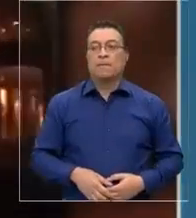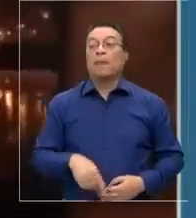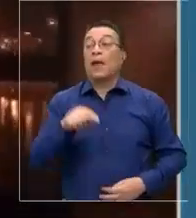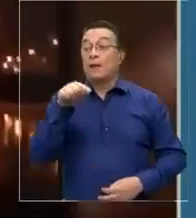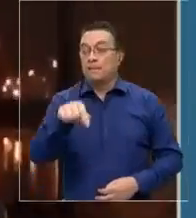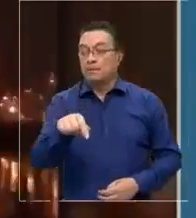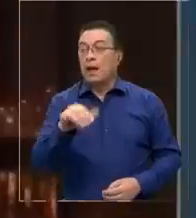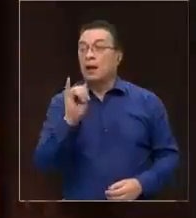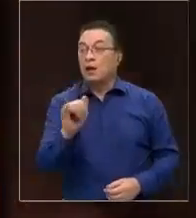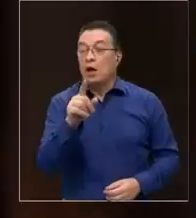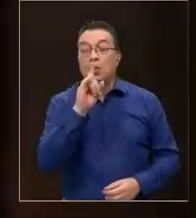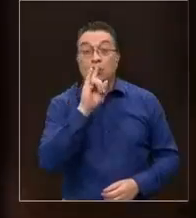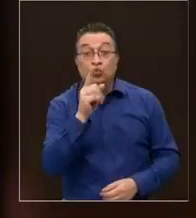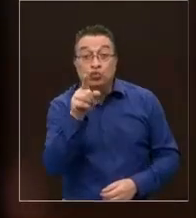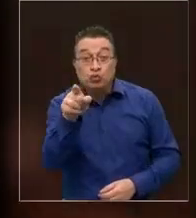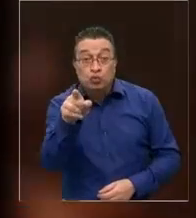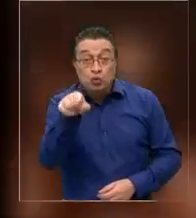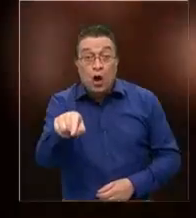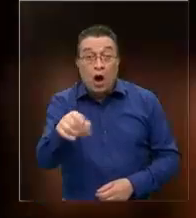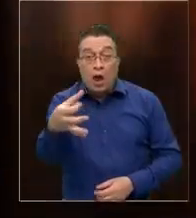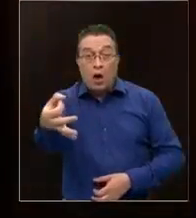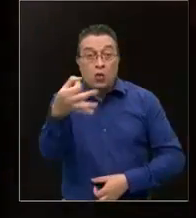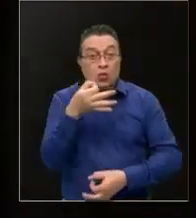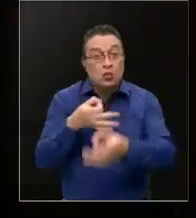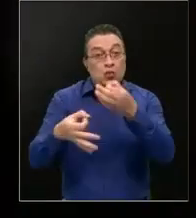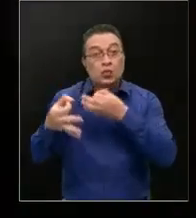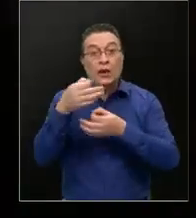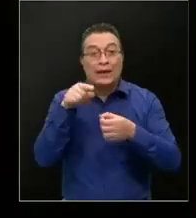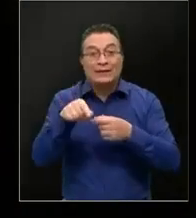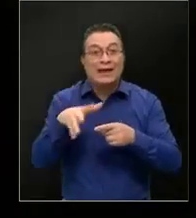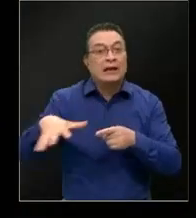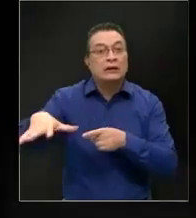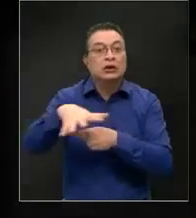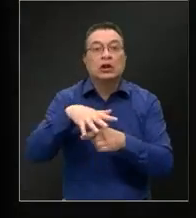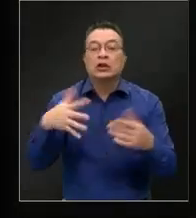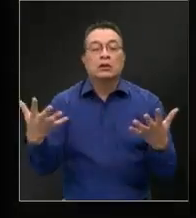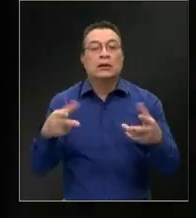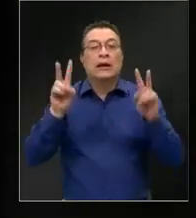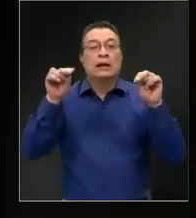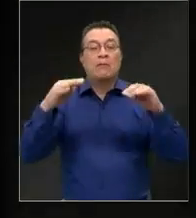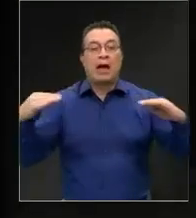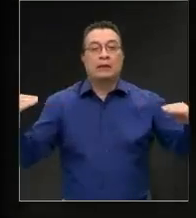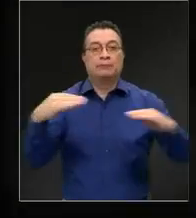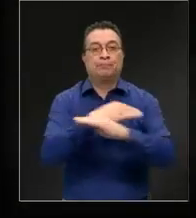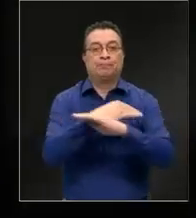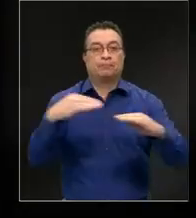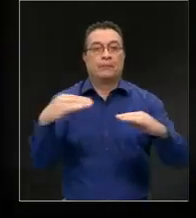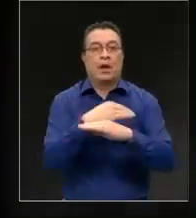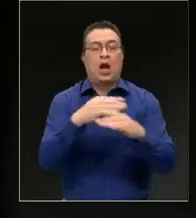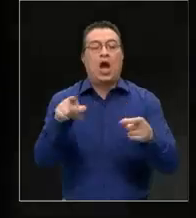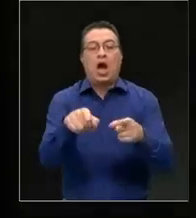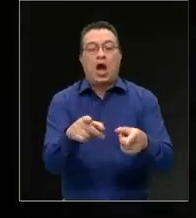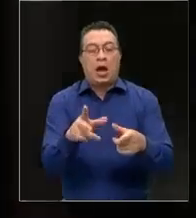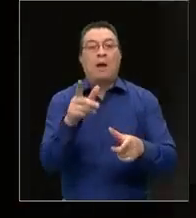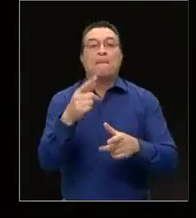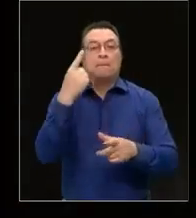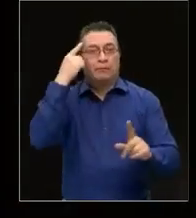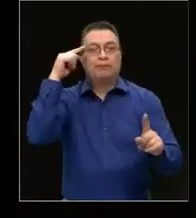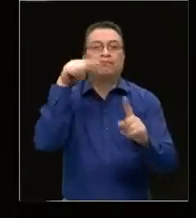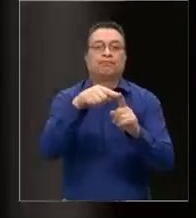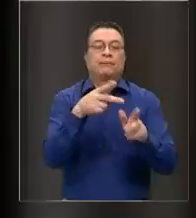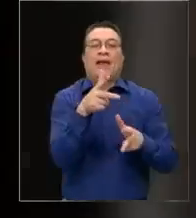tú habías, nos estabas dando cuenta de esta situación que hay respecto a las carreteras y cómo la gente ha preferido los